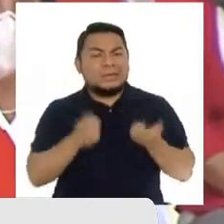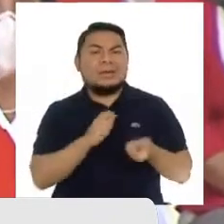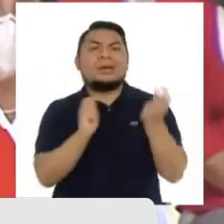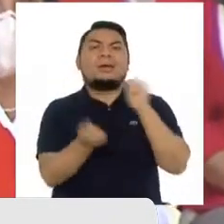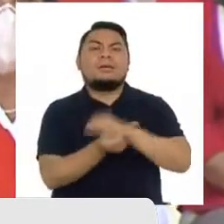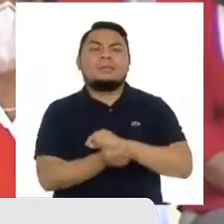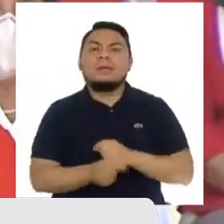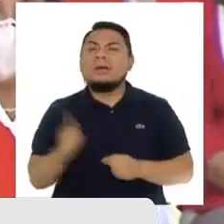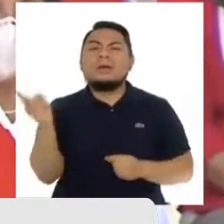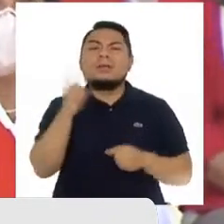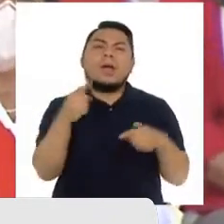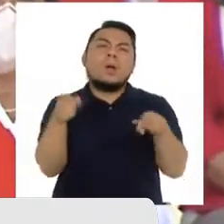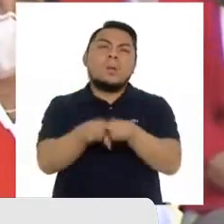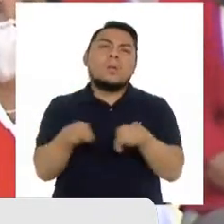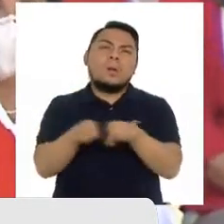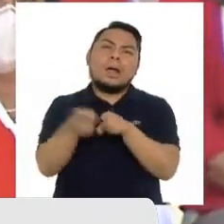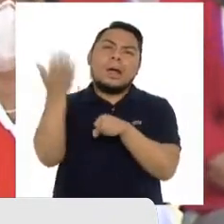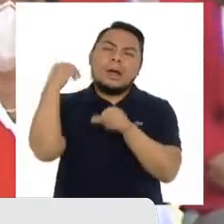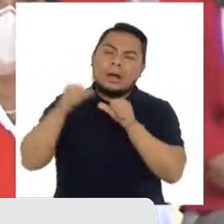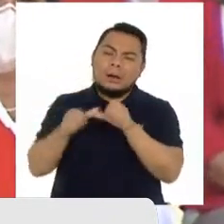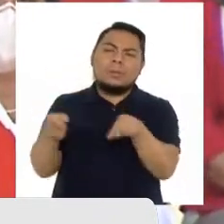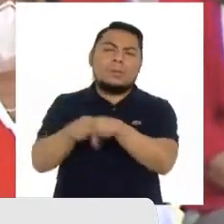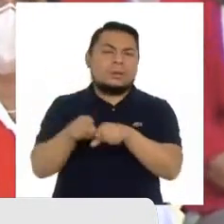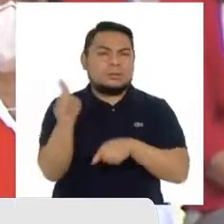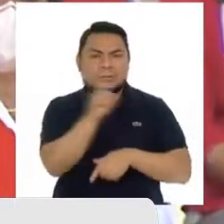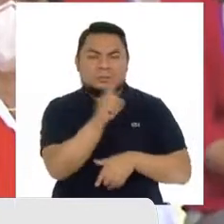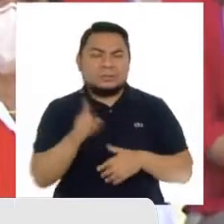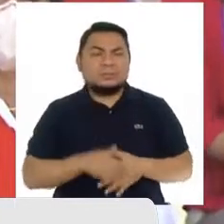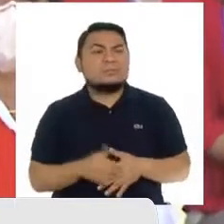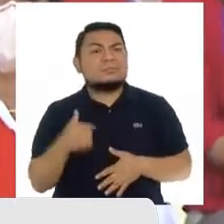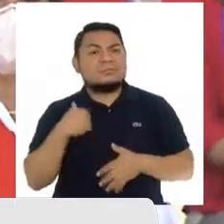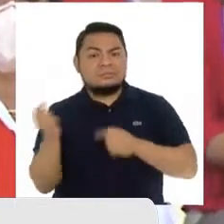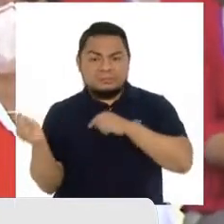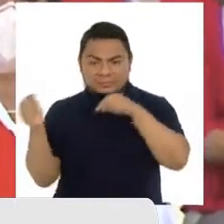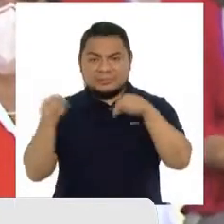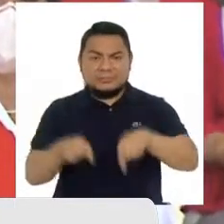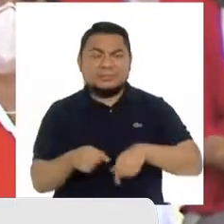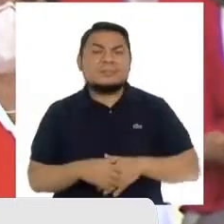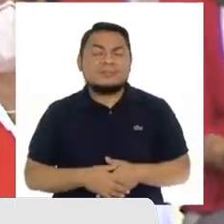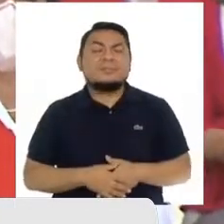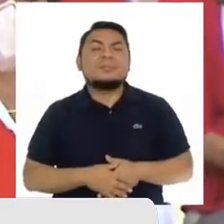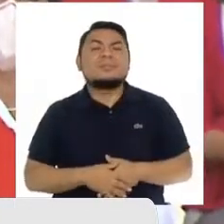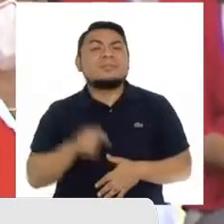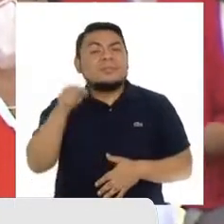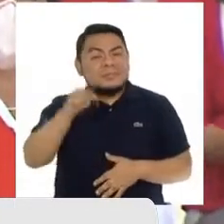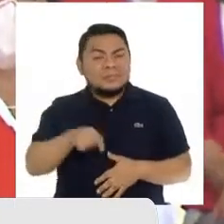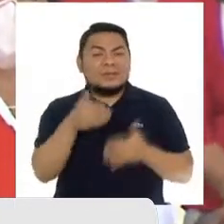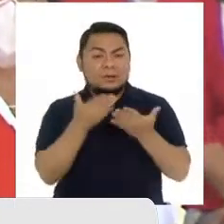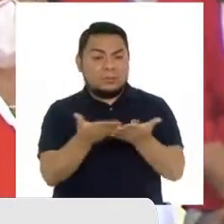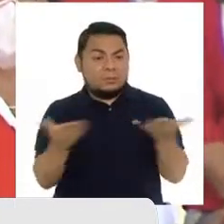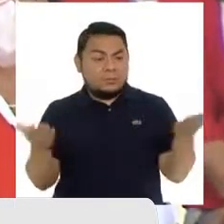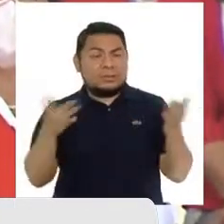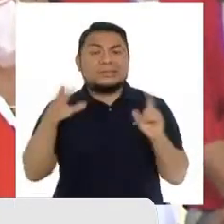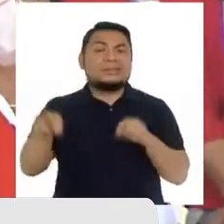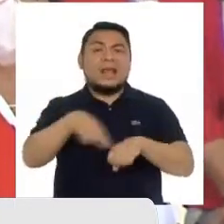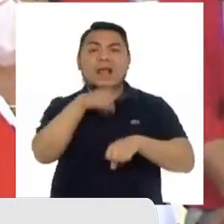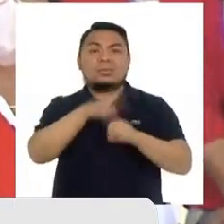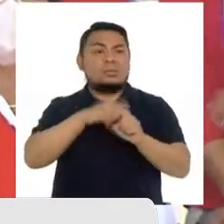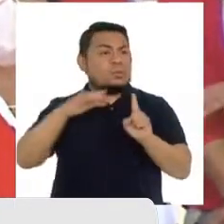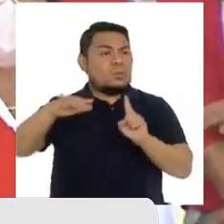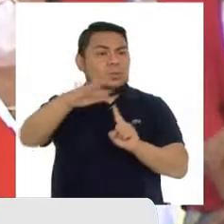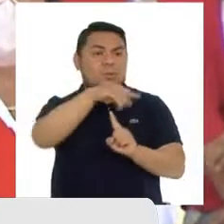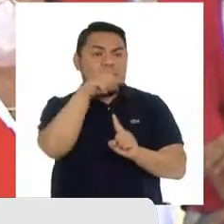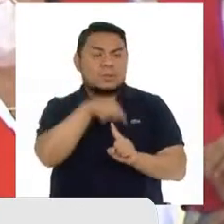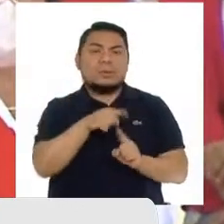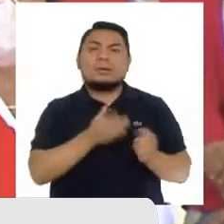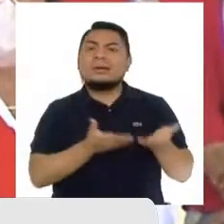para continuar con lo mismo llegamos acá y nuestros recursos naturales no estuvieron al